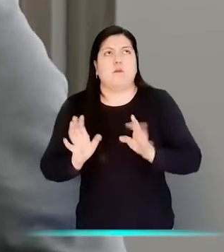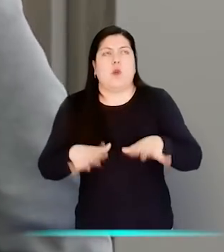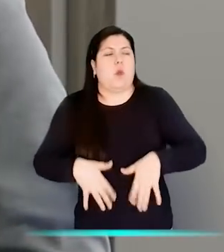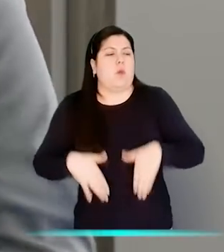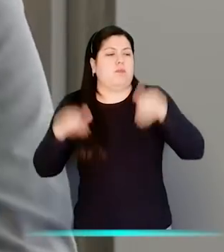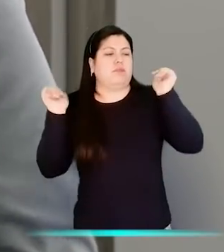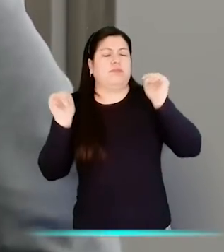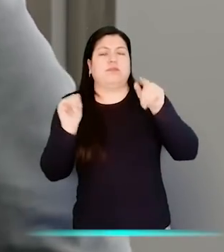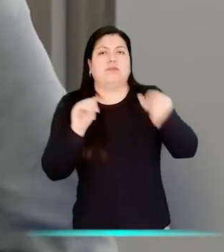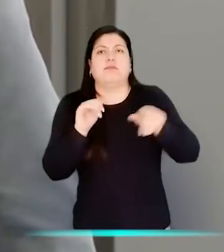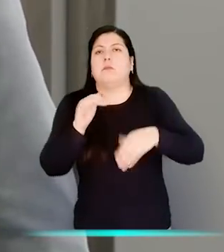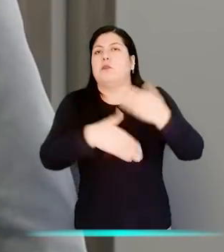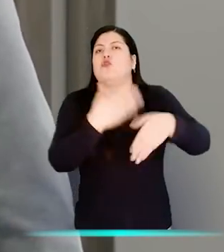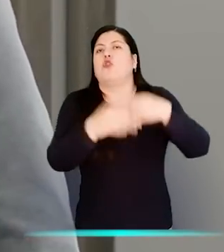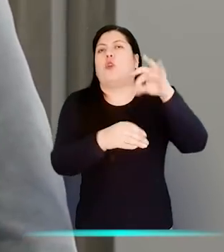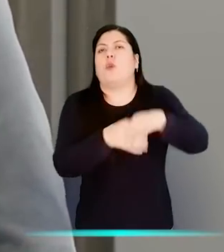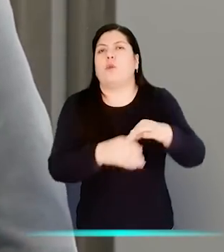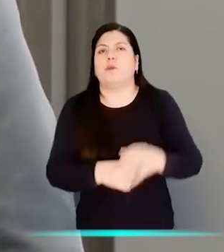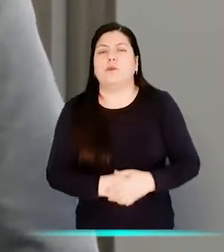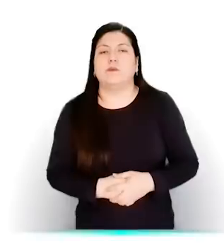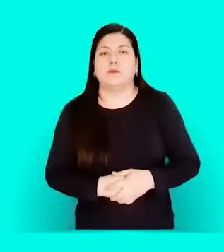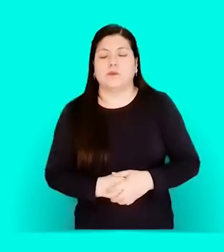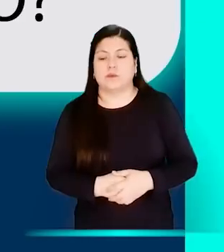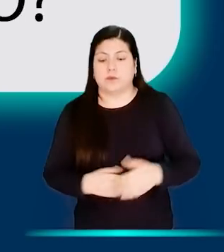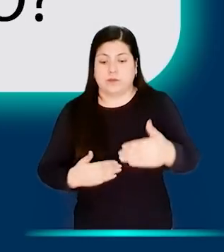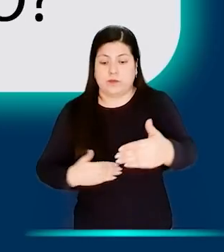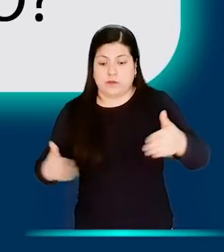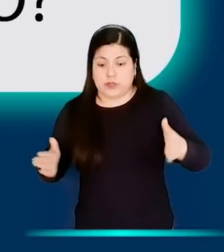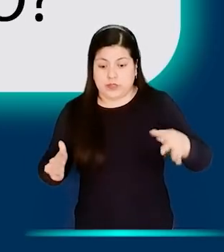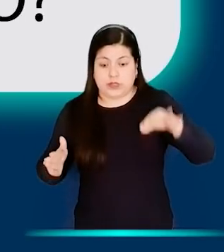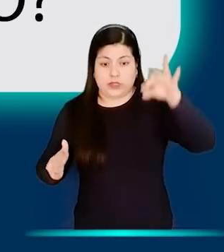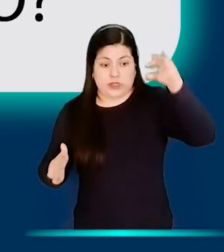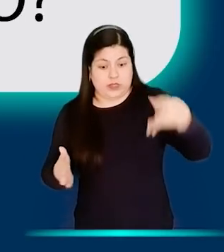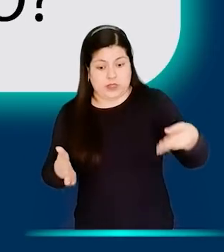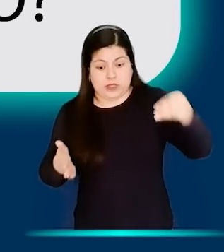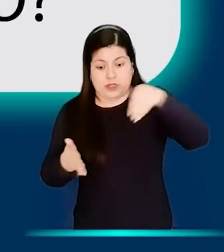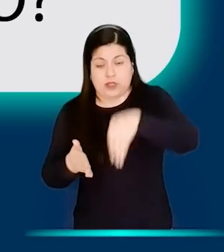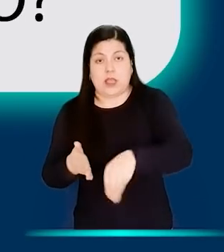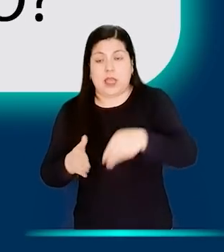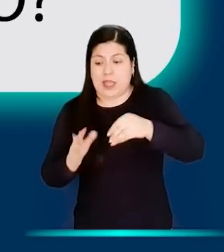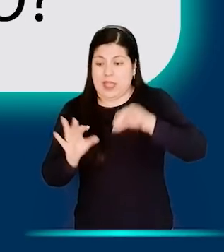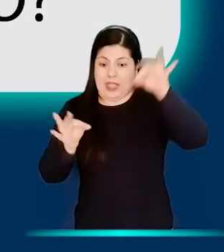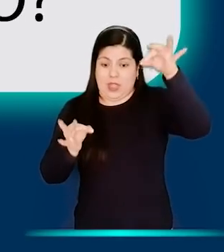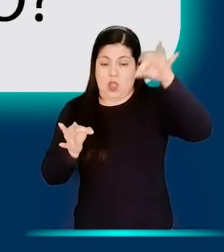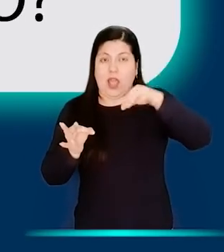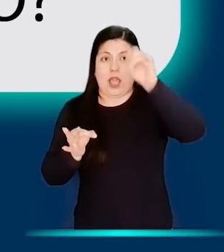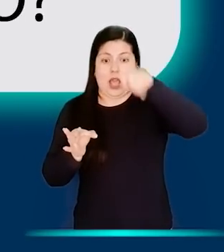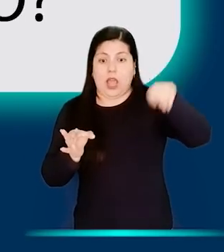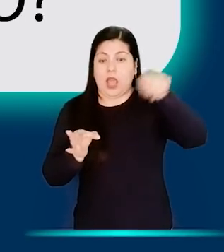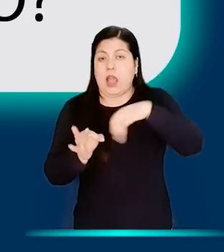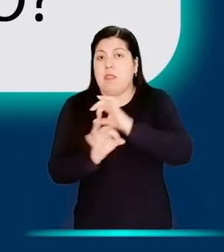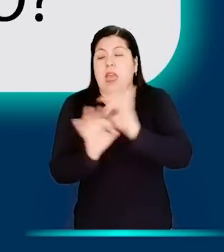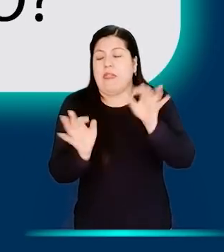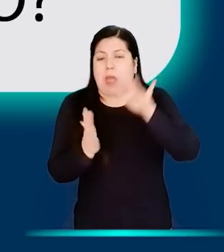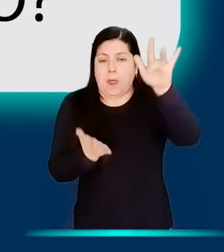de los candidatos o listas que hacen parte de la contienda electoral. Si en la urna se deposita una tarjeta sin marcar nada,